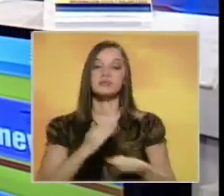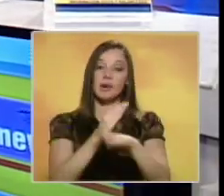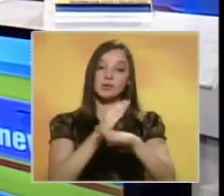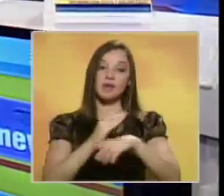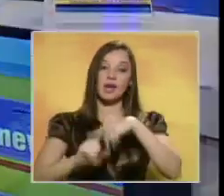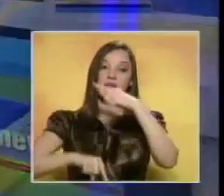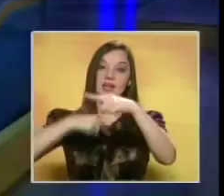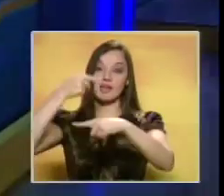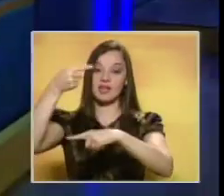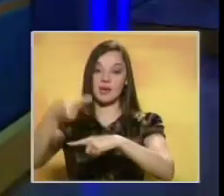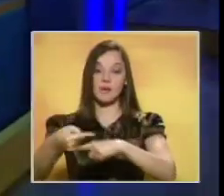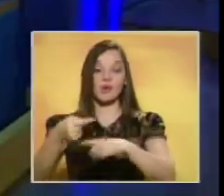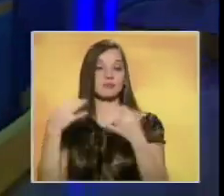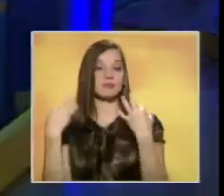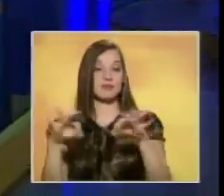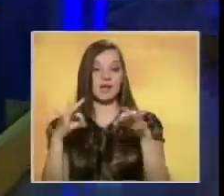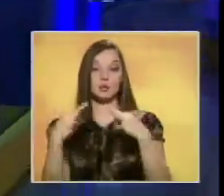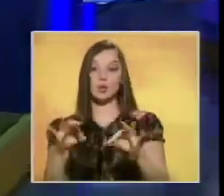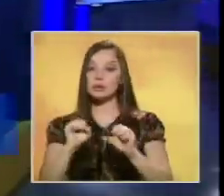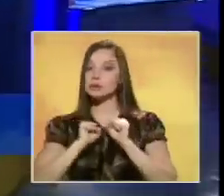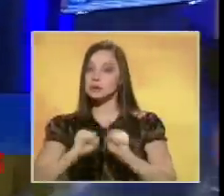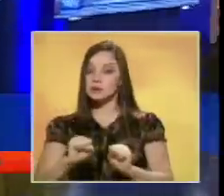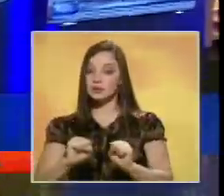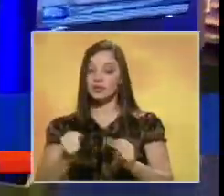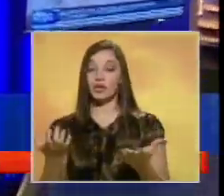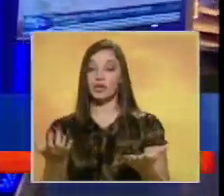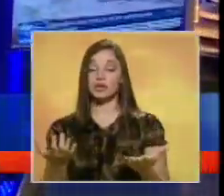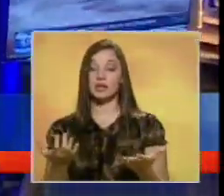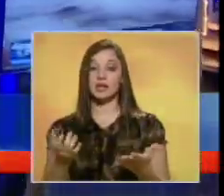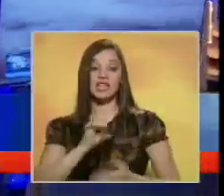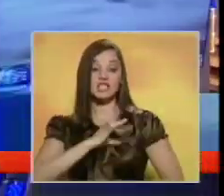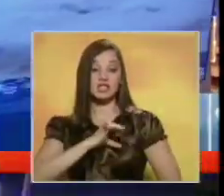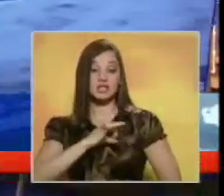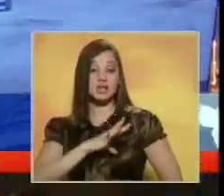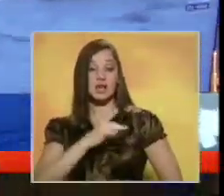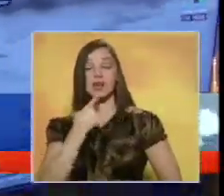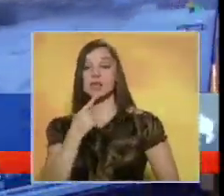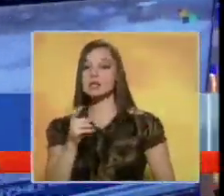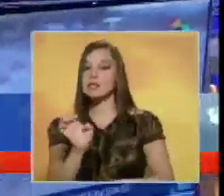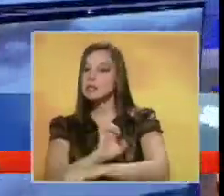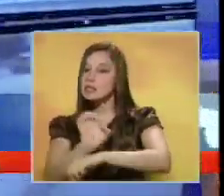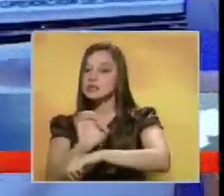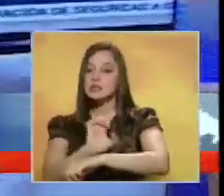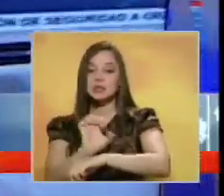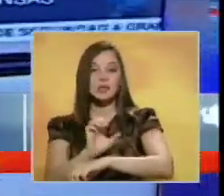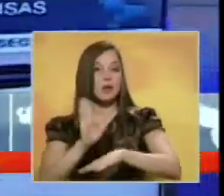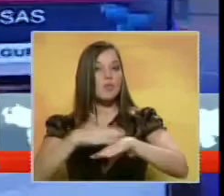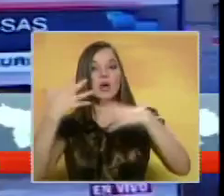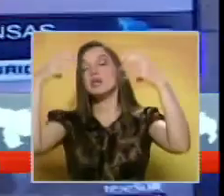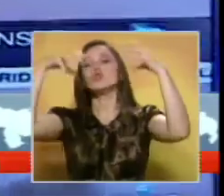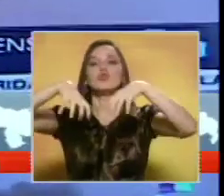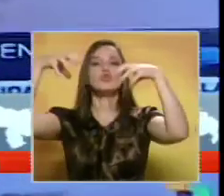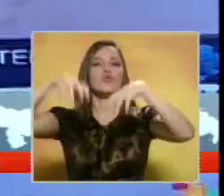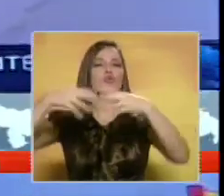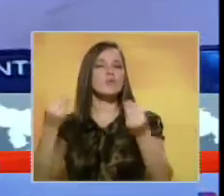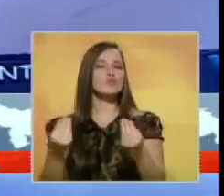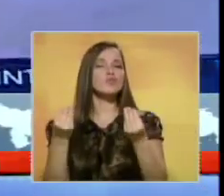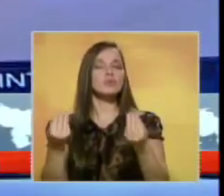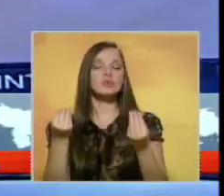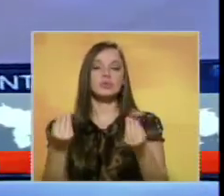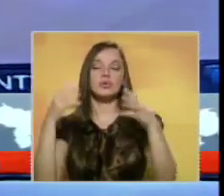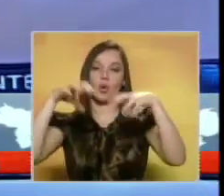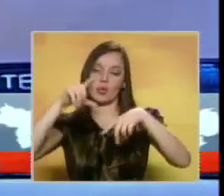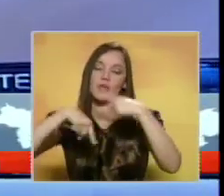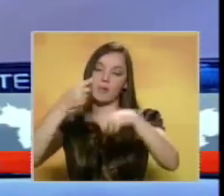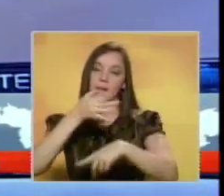adelante. Naturaleza implacable. Chile declara estado de emergencia por lluvias torrenciales. Los